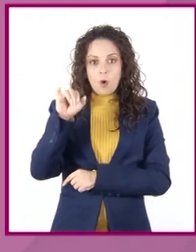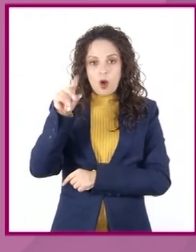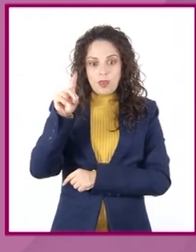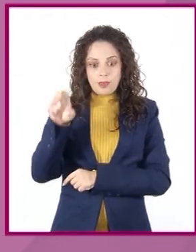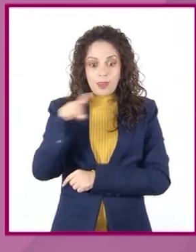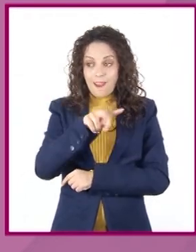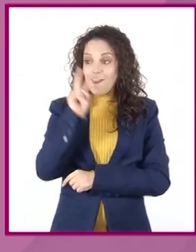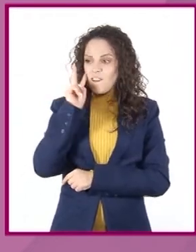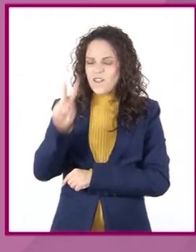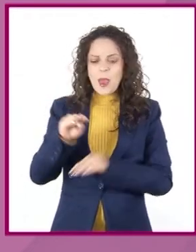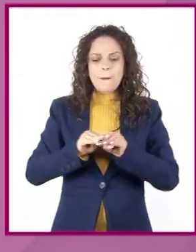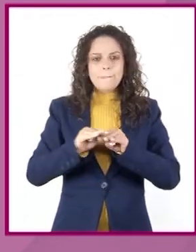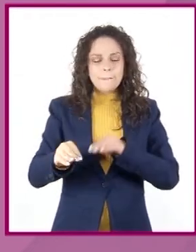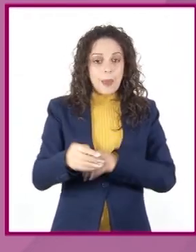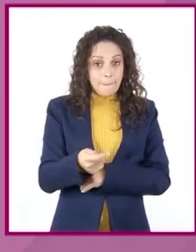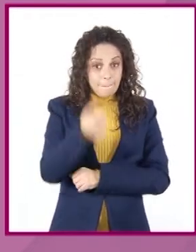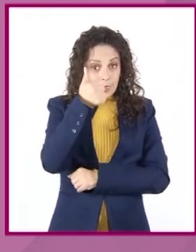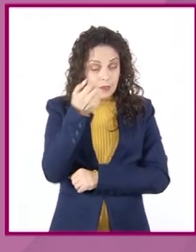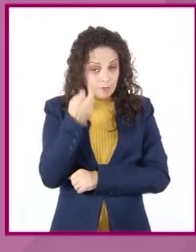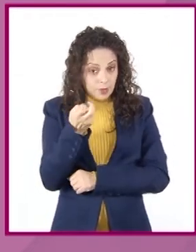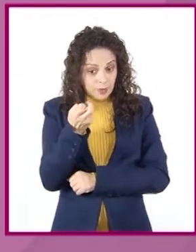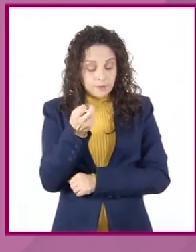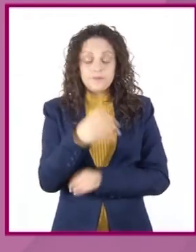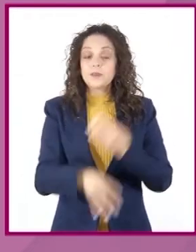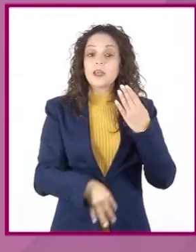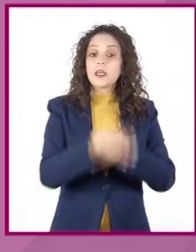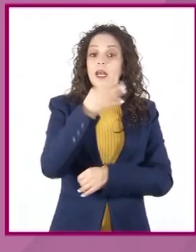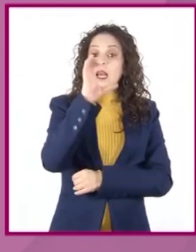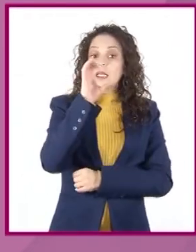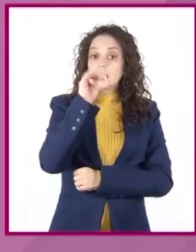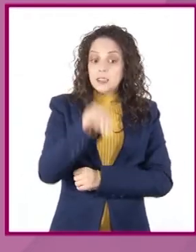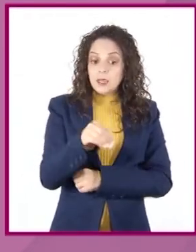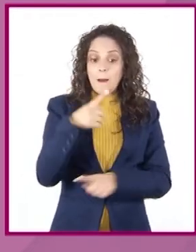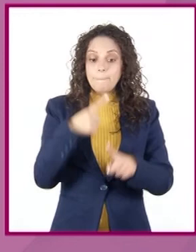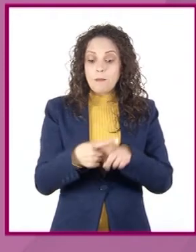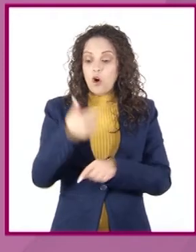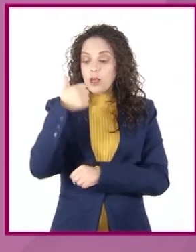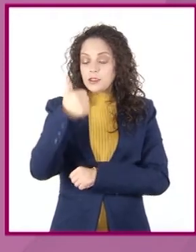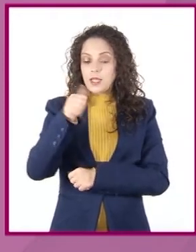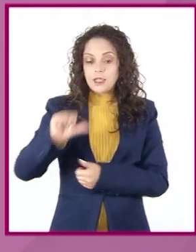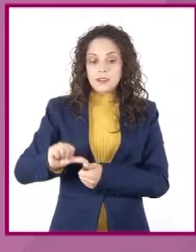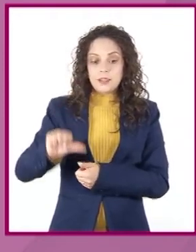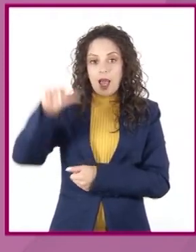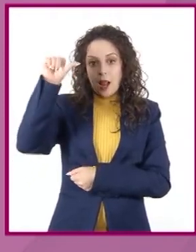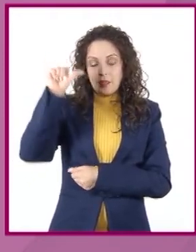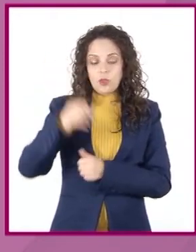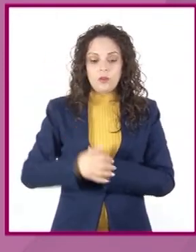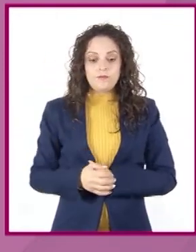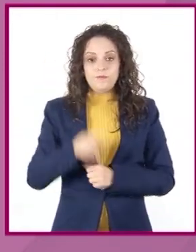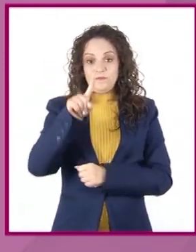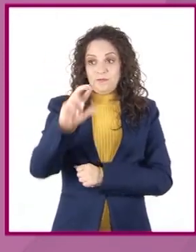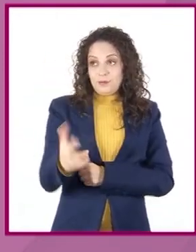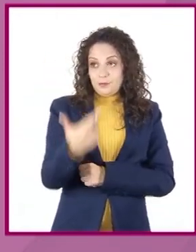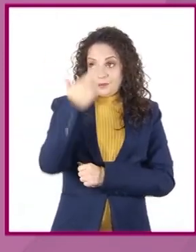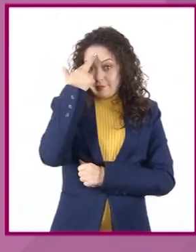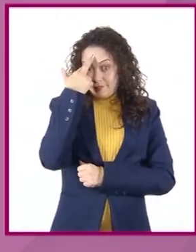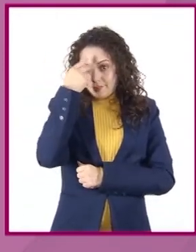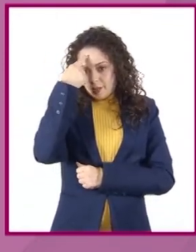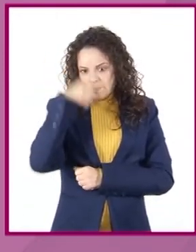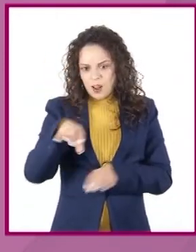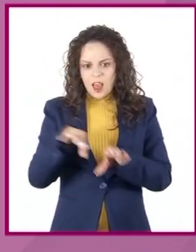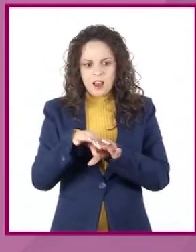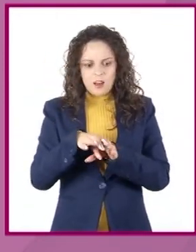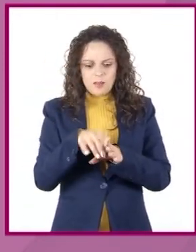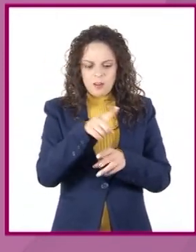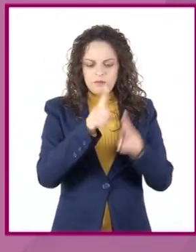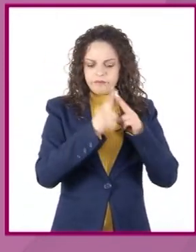del romboide. 14 centímetros de base por 6 de altura. Si recuerdas, para obtener el área